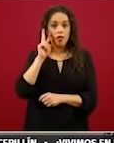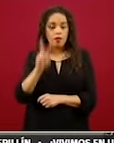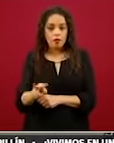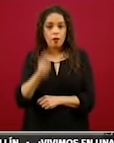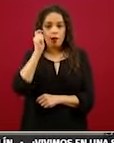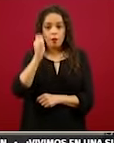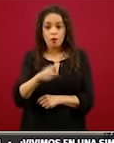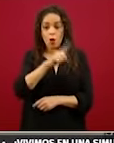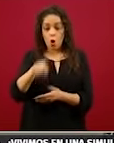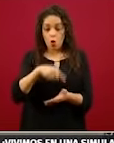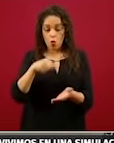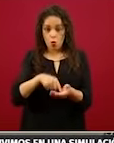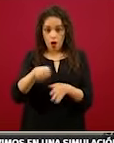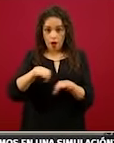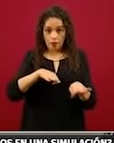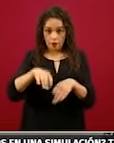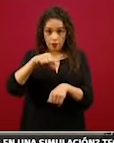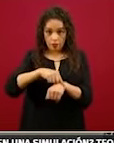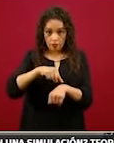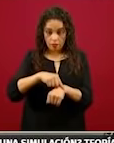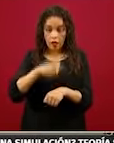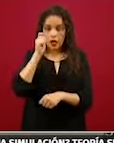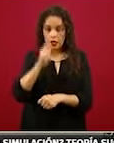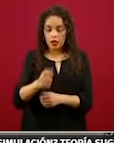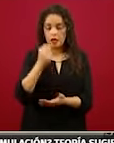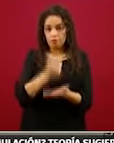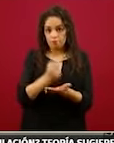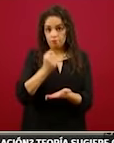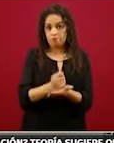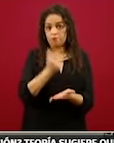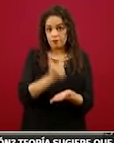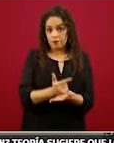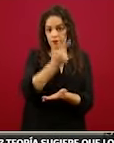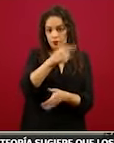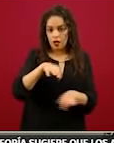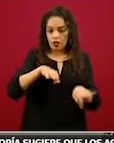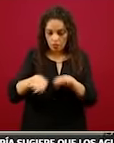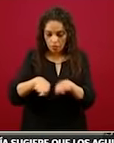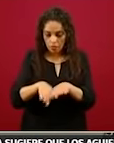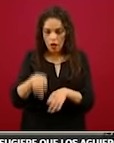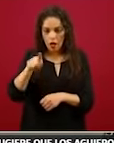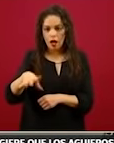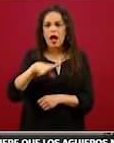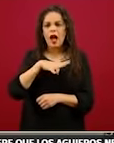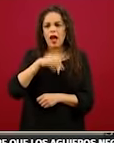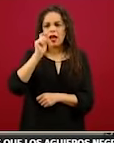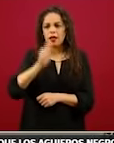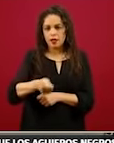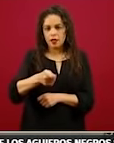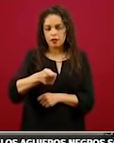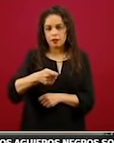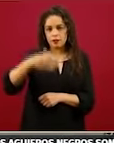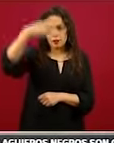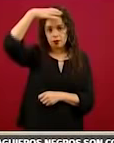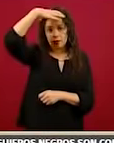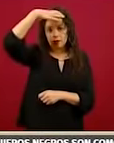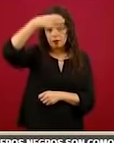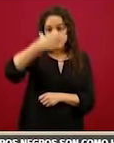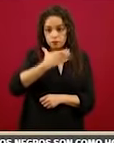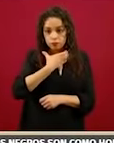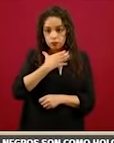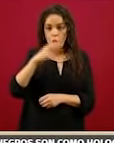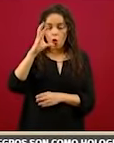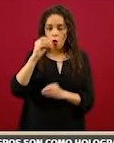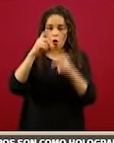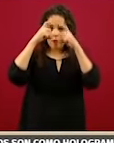atención de cuidados críticos y tienen careta, la protección ocular, recuerden es careta o